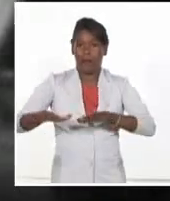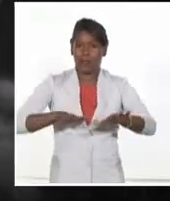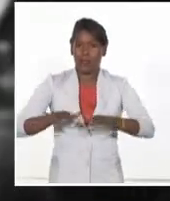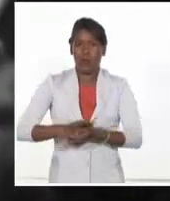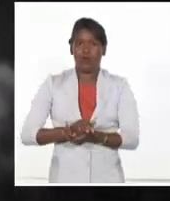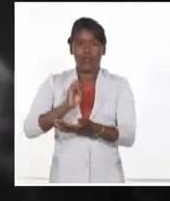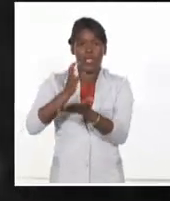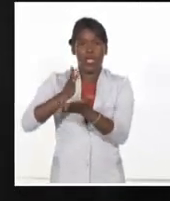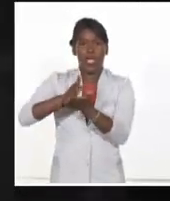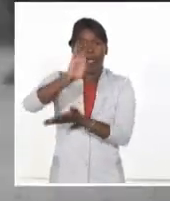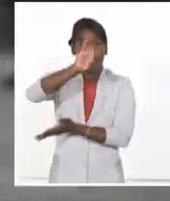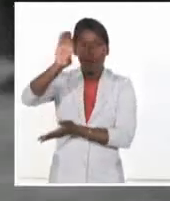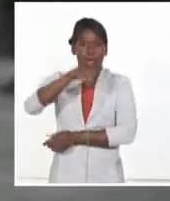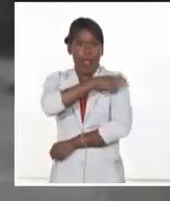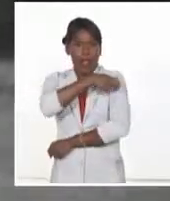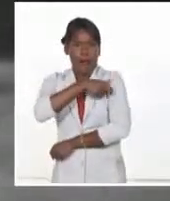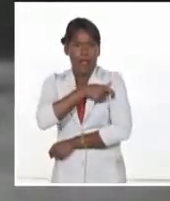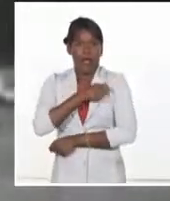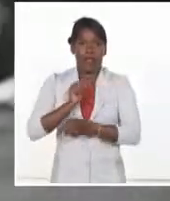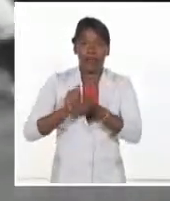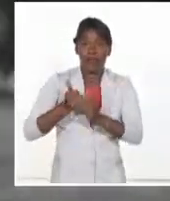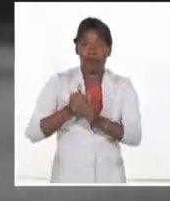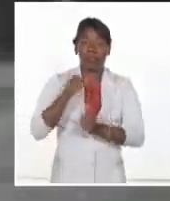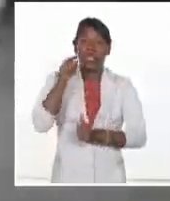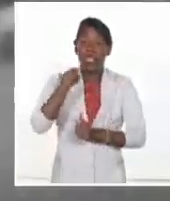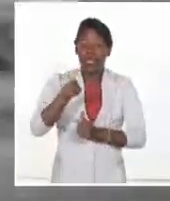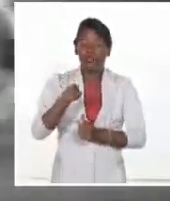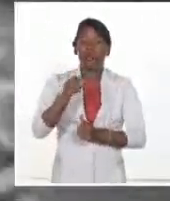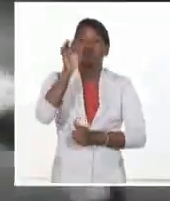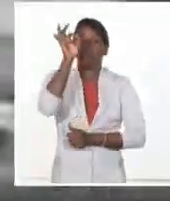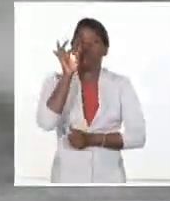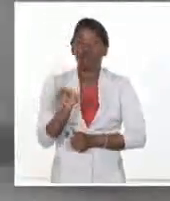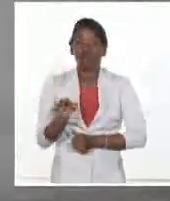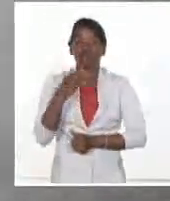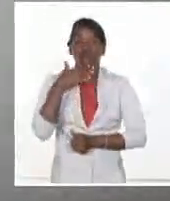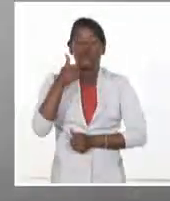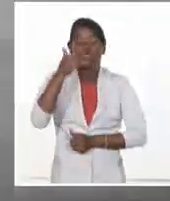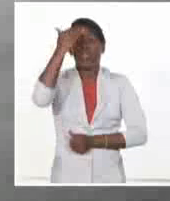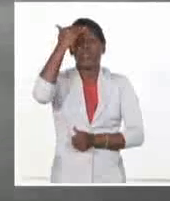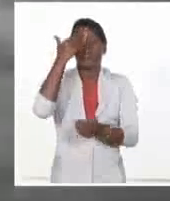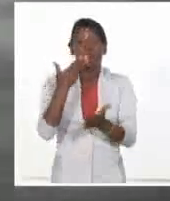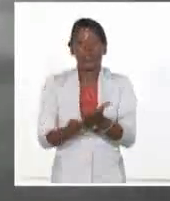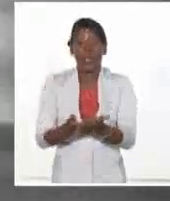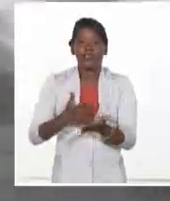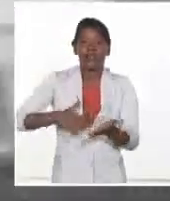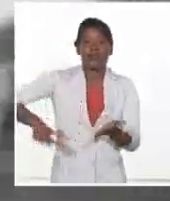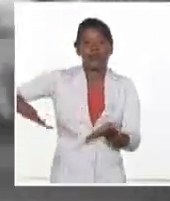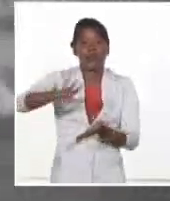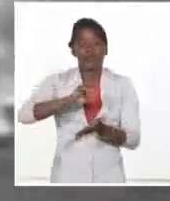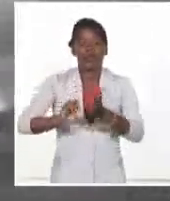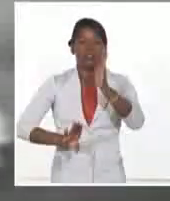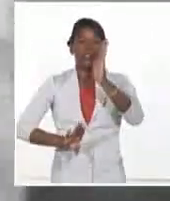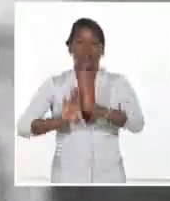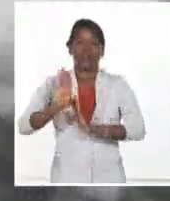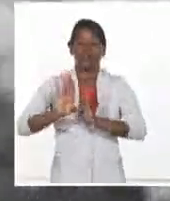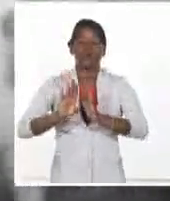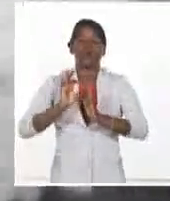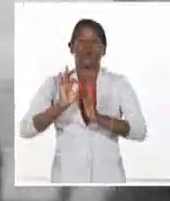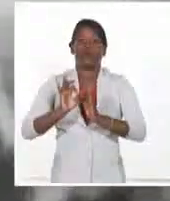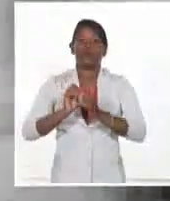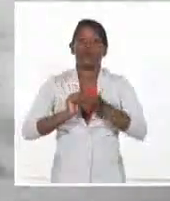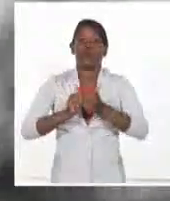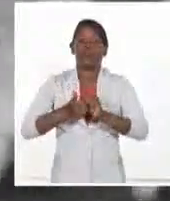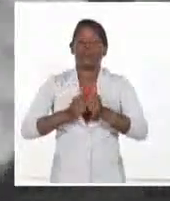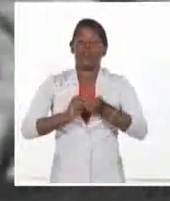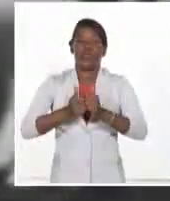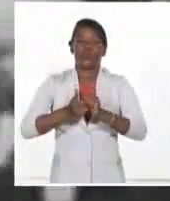a atletas y profesores, fueron algunos de los hechos que muy pronto se estarían en las fases de la práctica generalizada del ejercicio físico en un pueblo